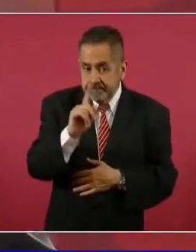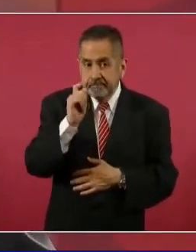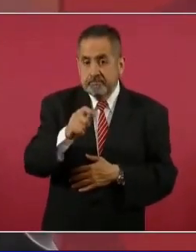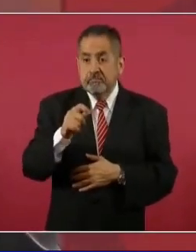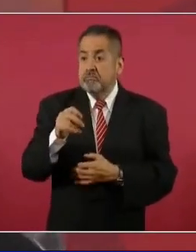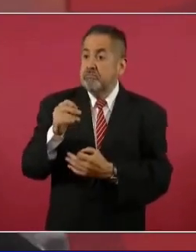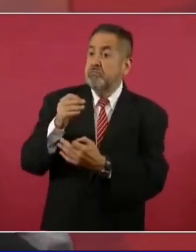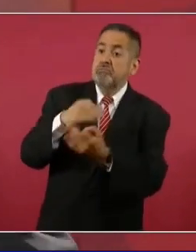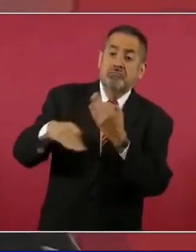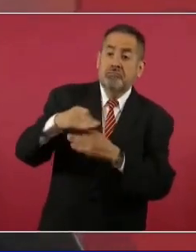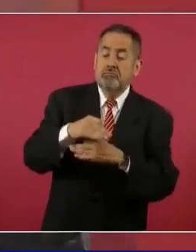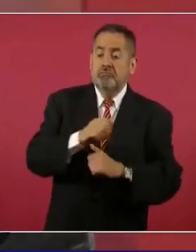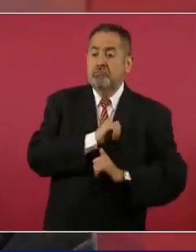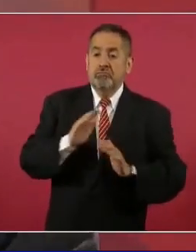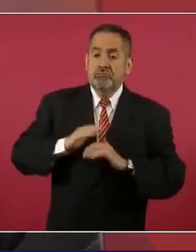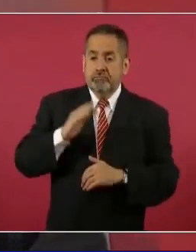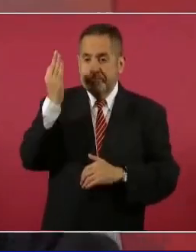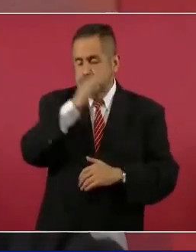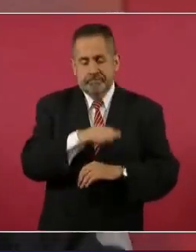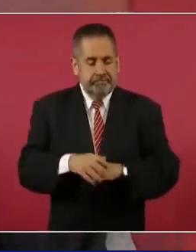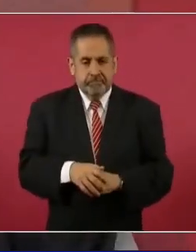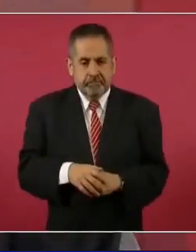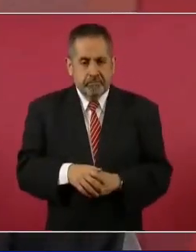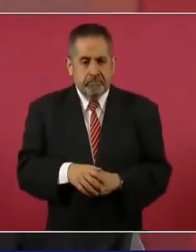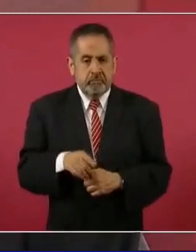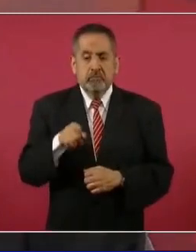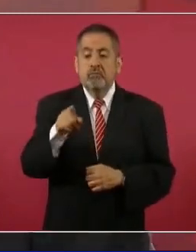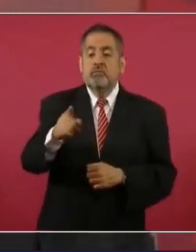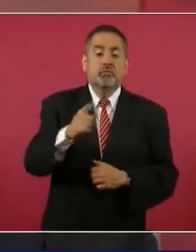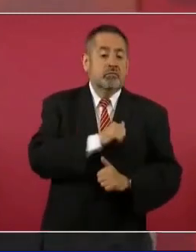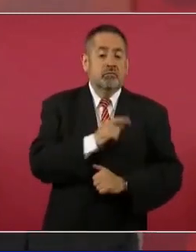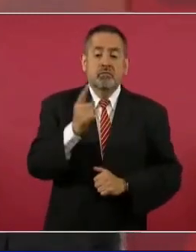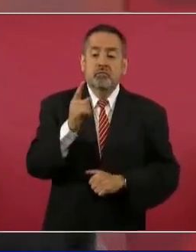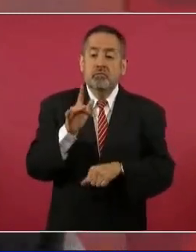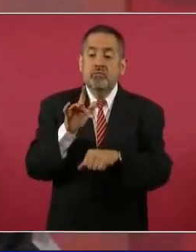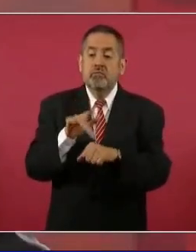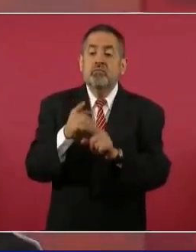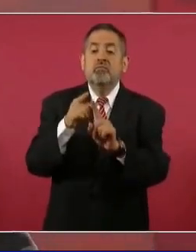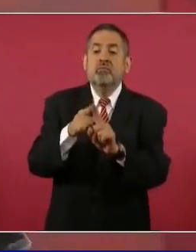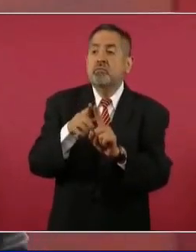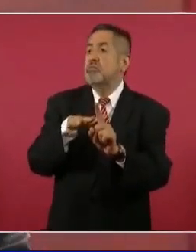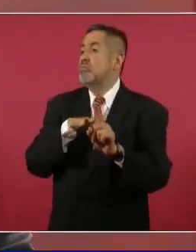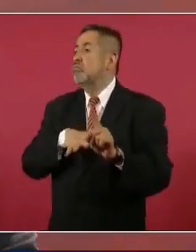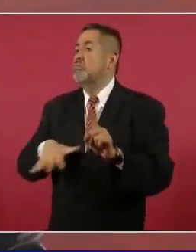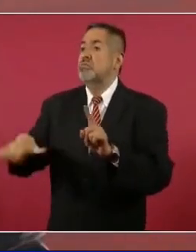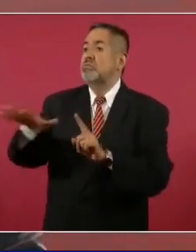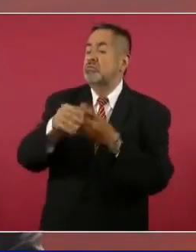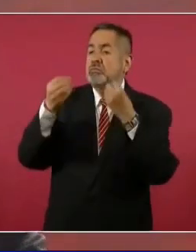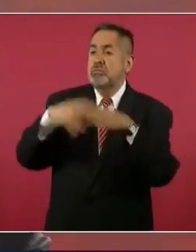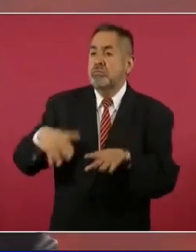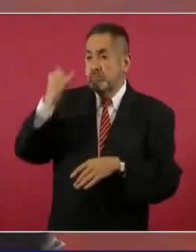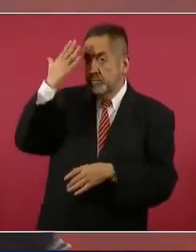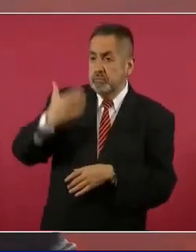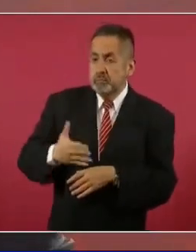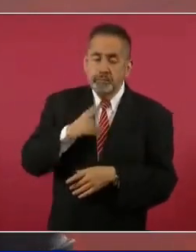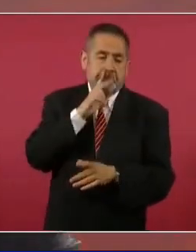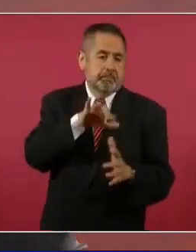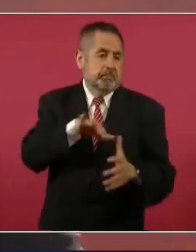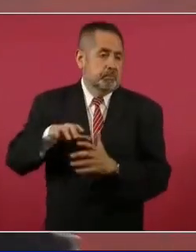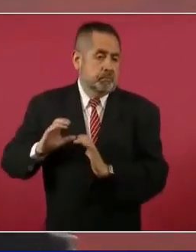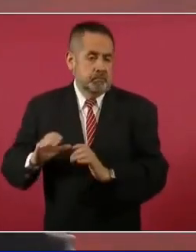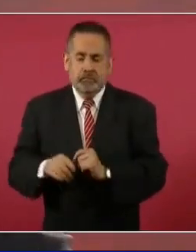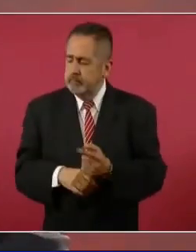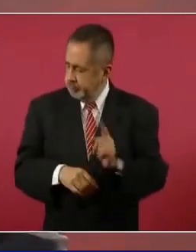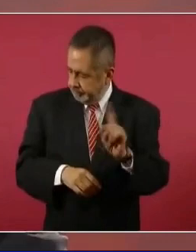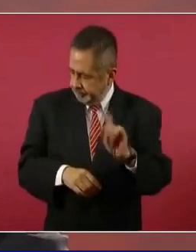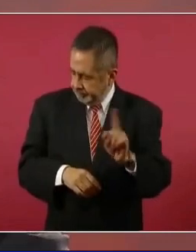de que si se toca a un elemento del ejército se afecta a la institución.